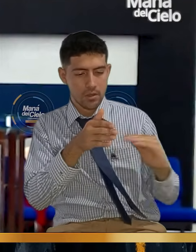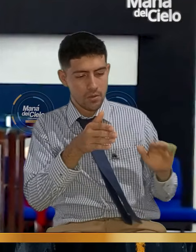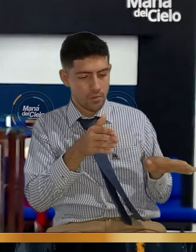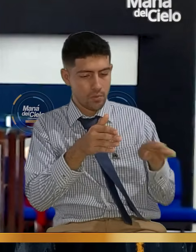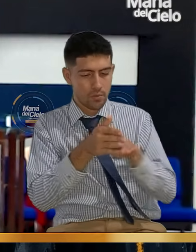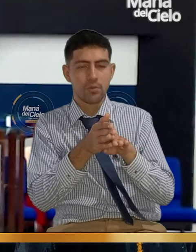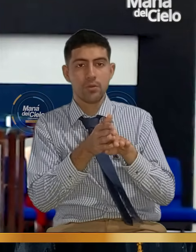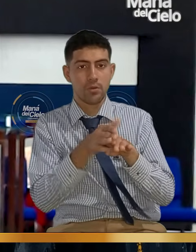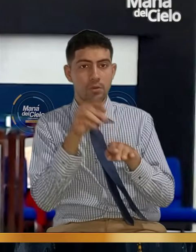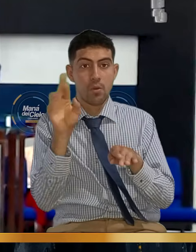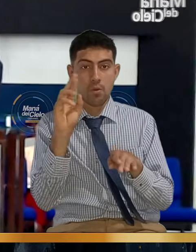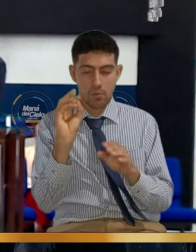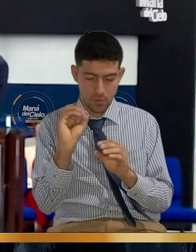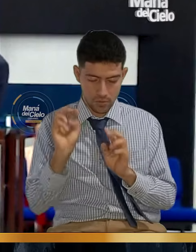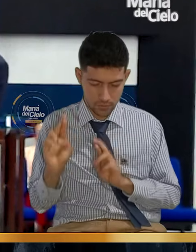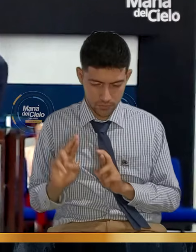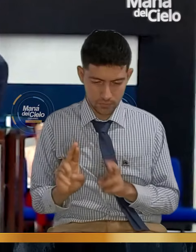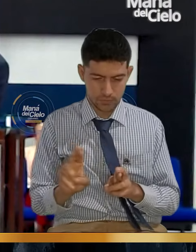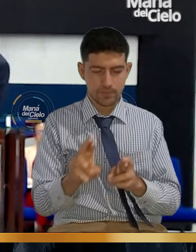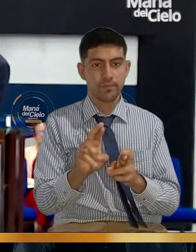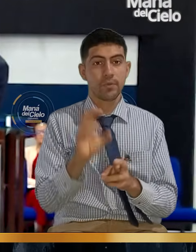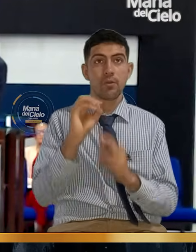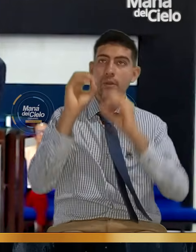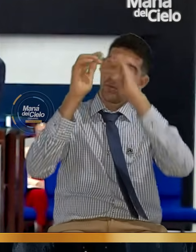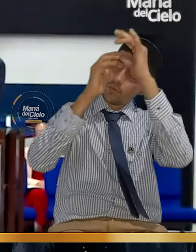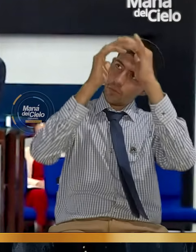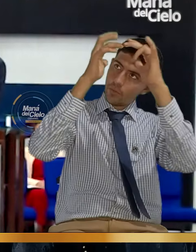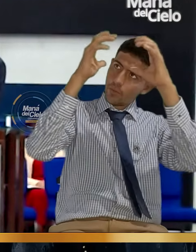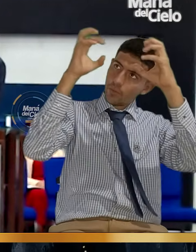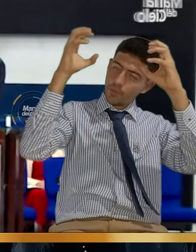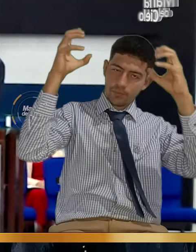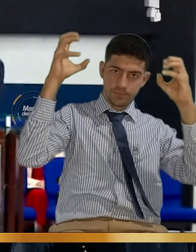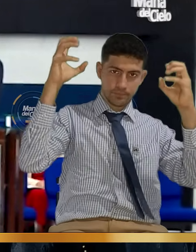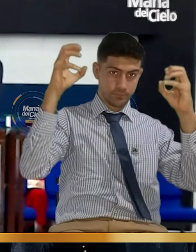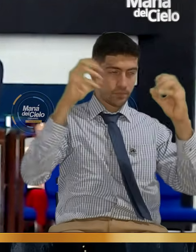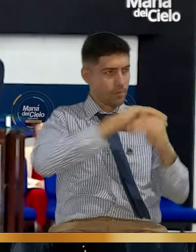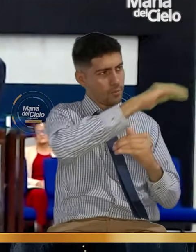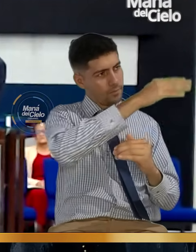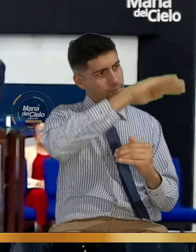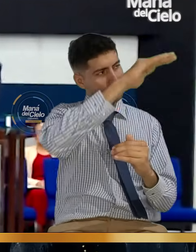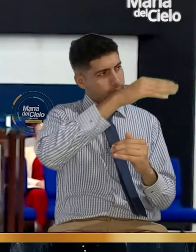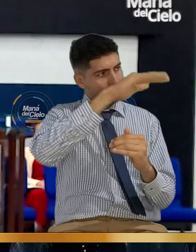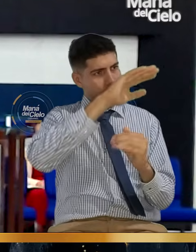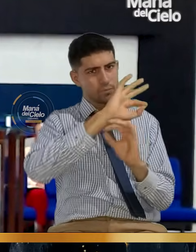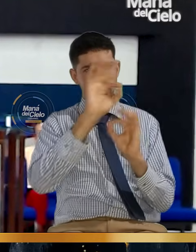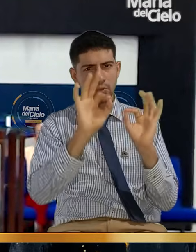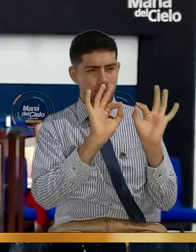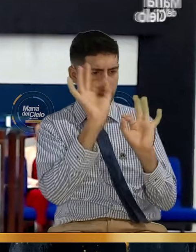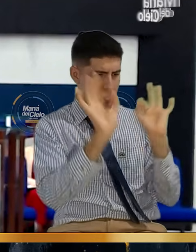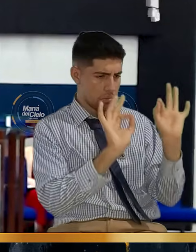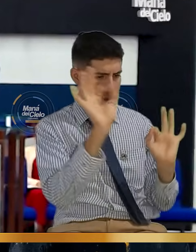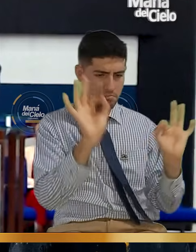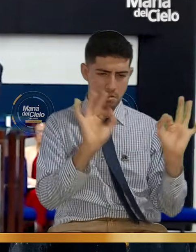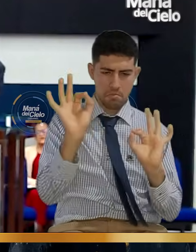Dios, también hizo los animales, hizo los frutos según su especie, todas las cosas.